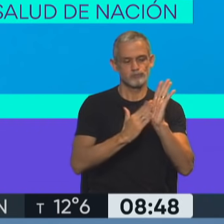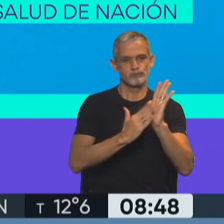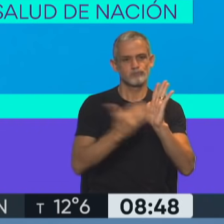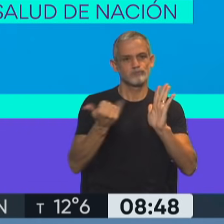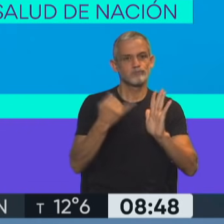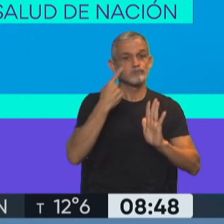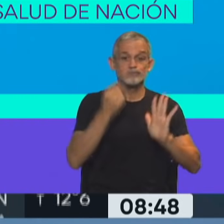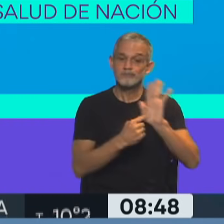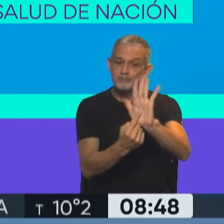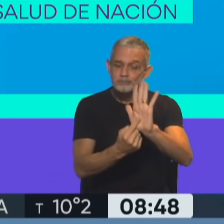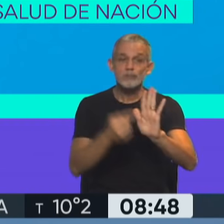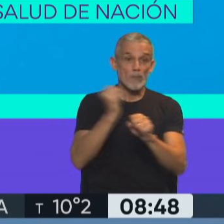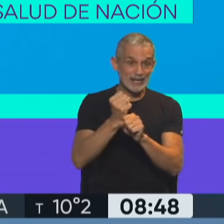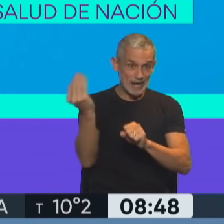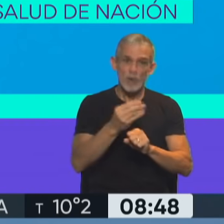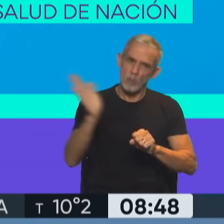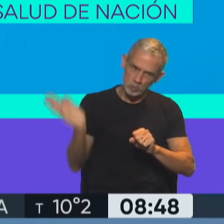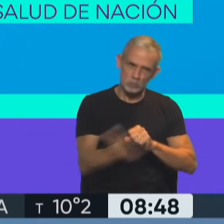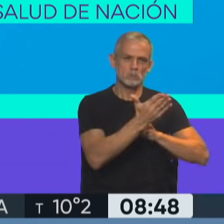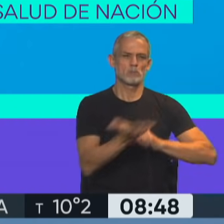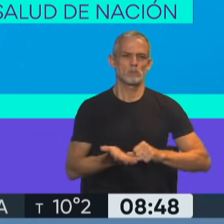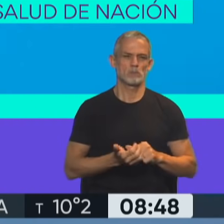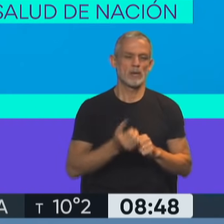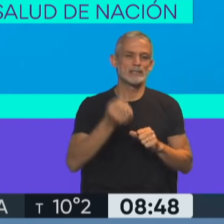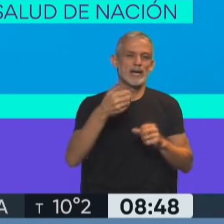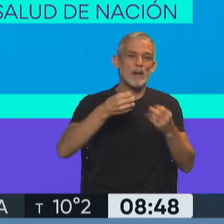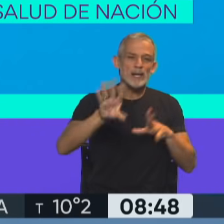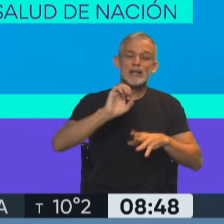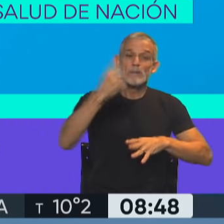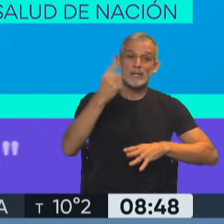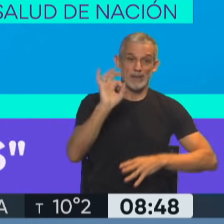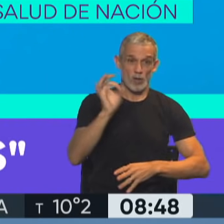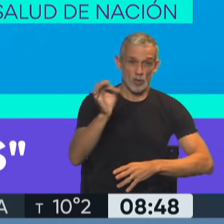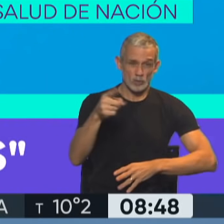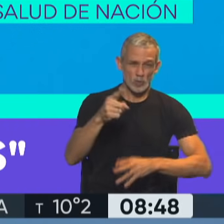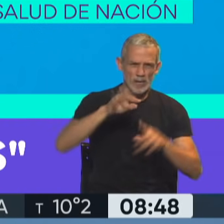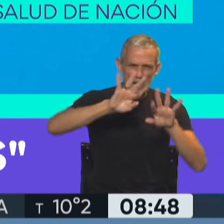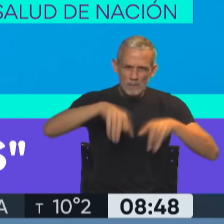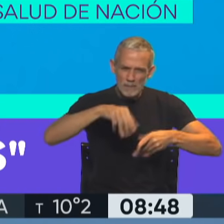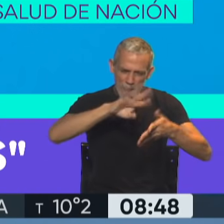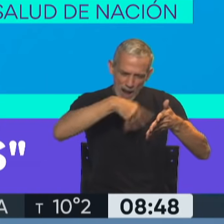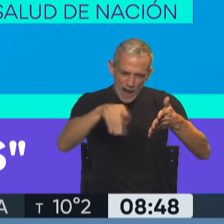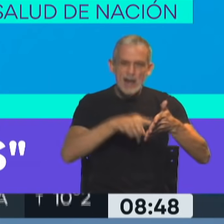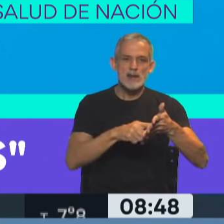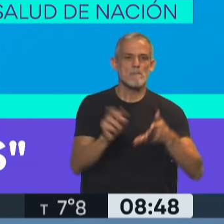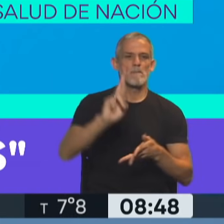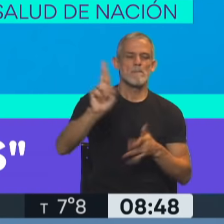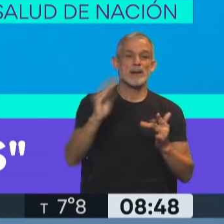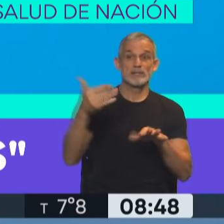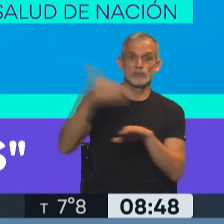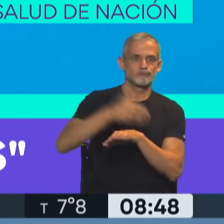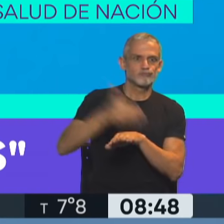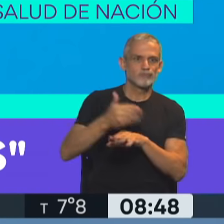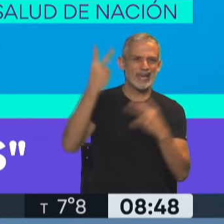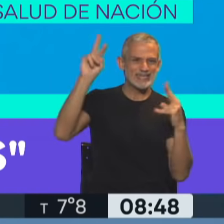autoridad migratoria esa razón laboral. A partir del 1 de octubre se planifica la autorización del ingreso